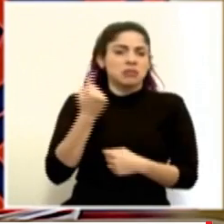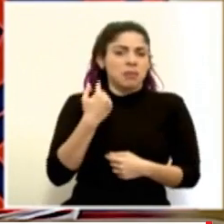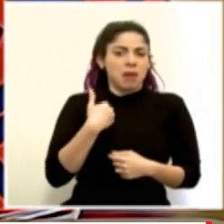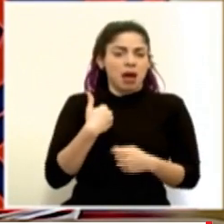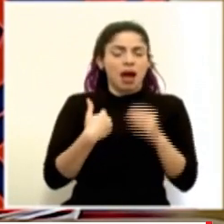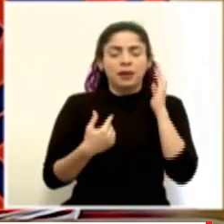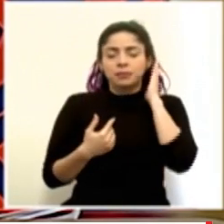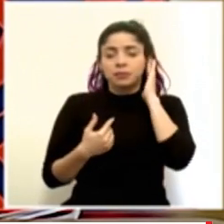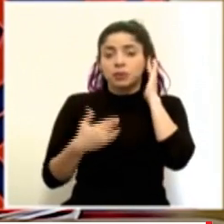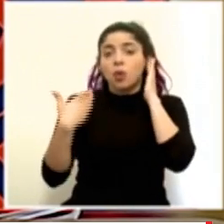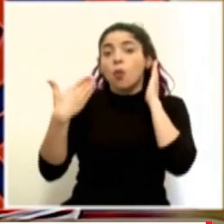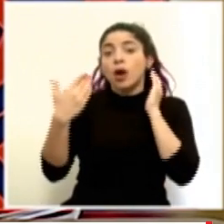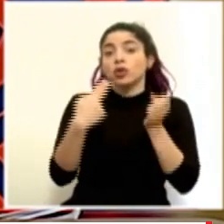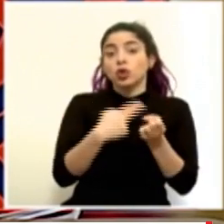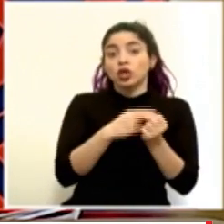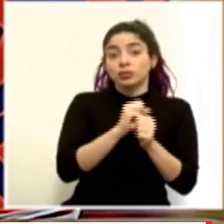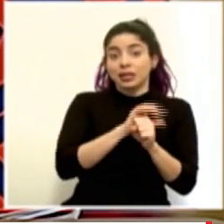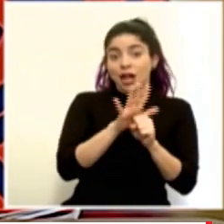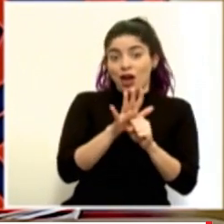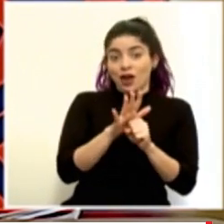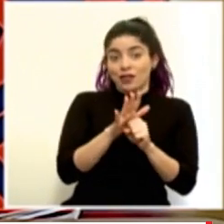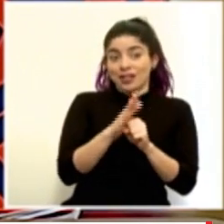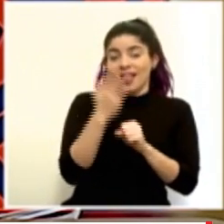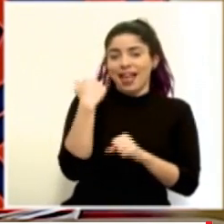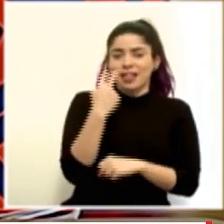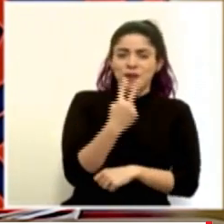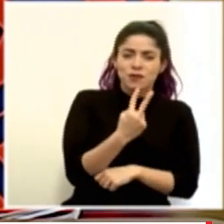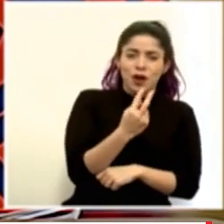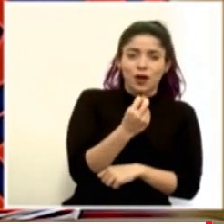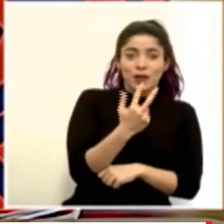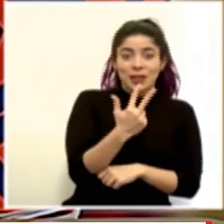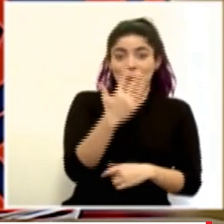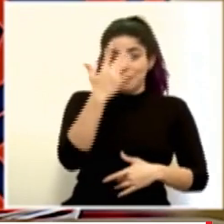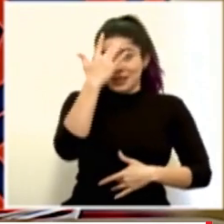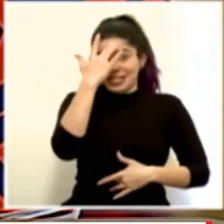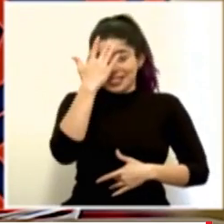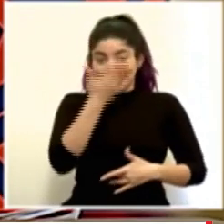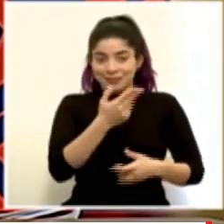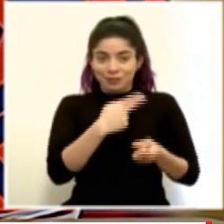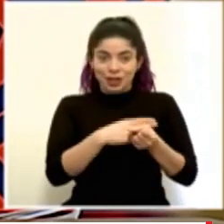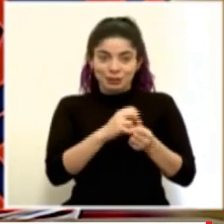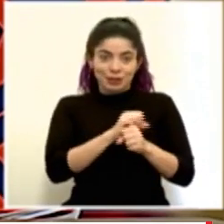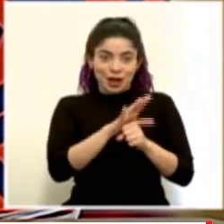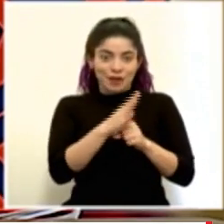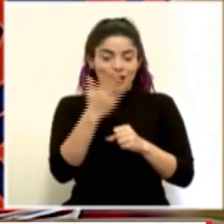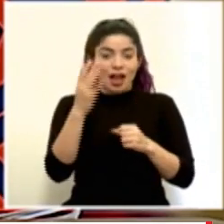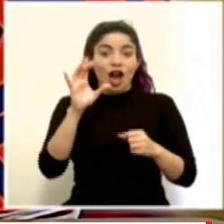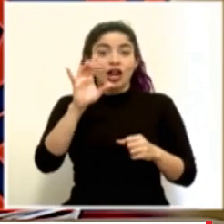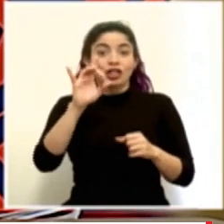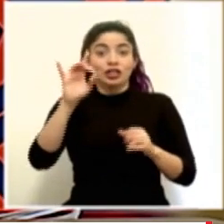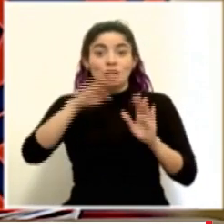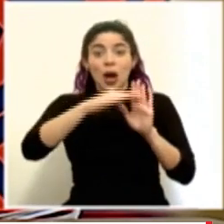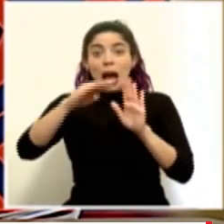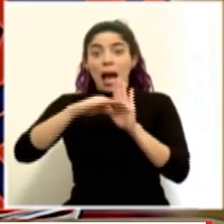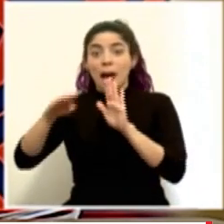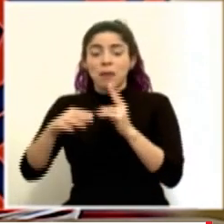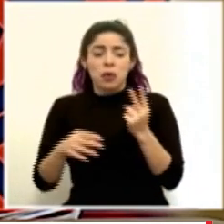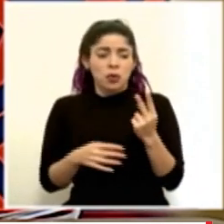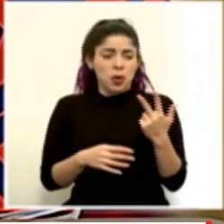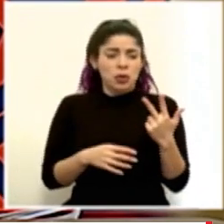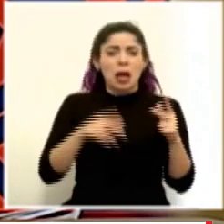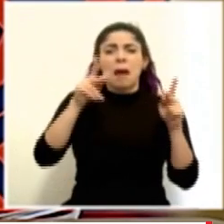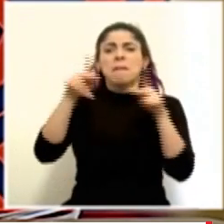Cuando el SEACO tenía 2 o 3 pacientes de las 88 camas, la crítica